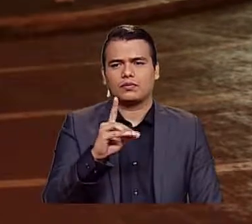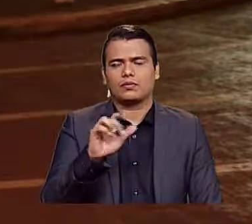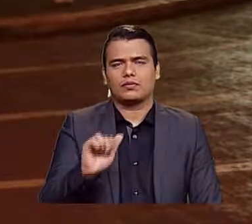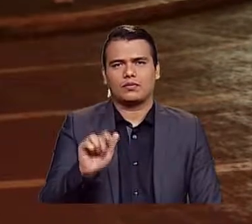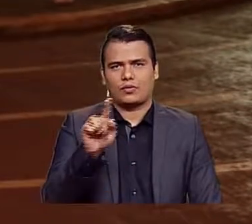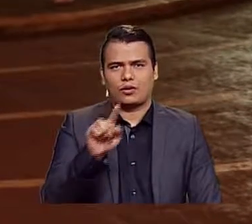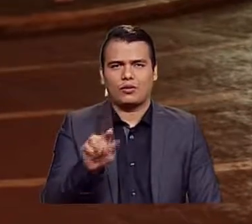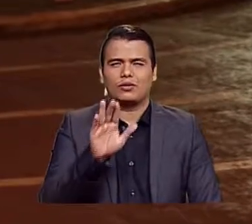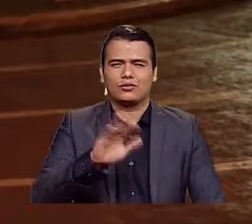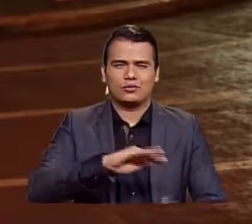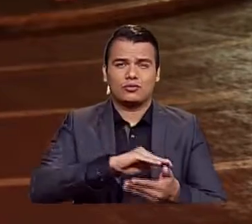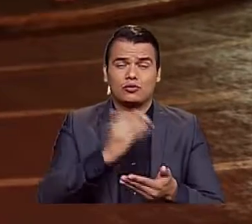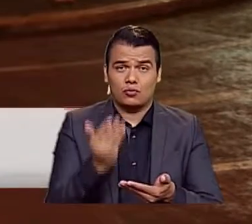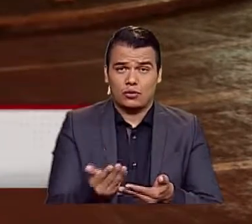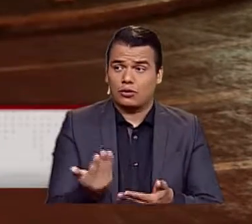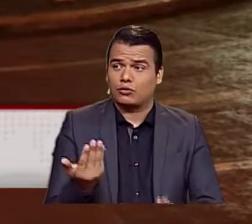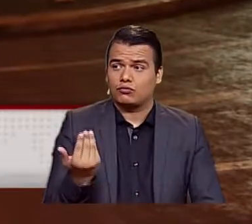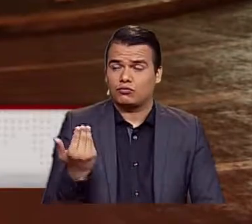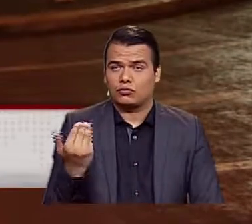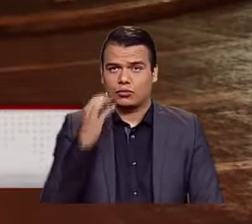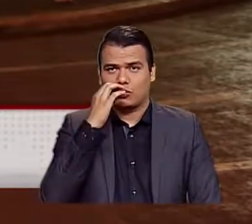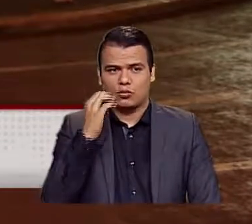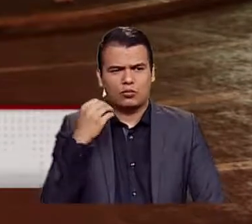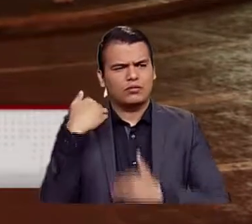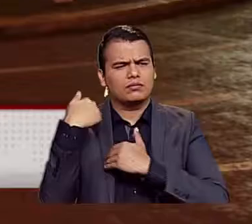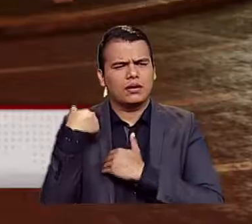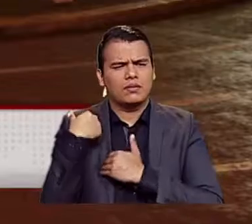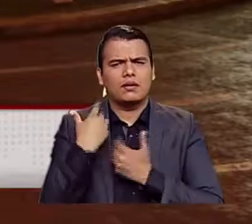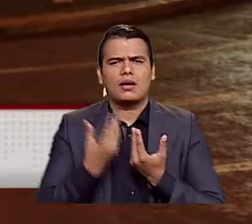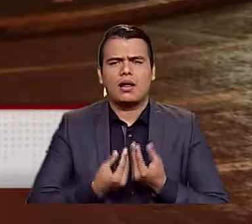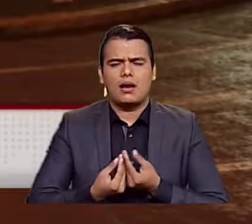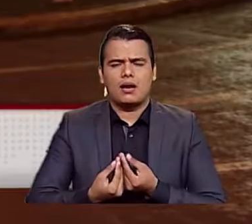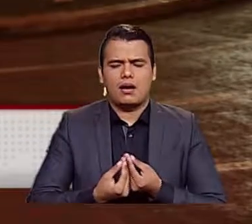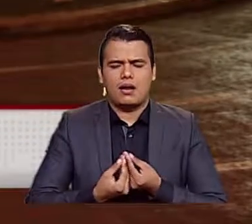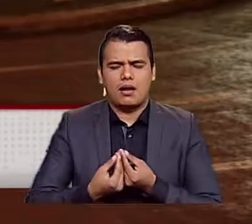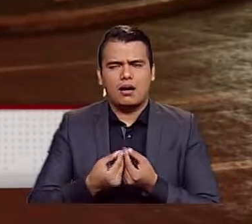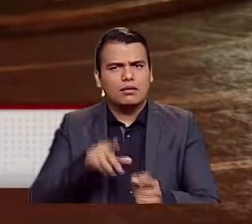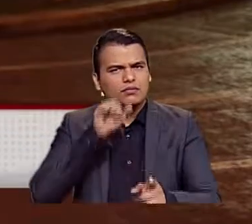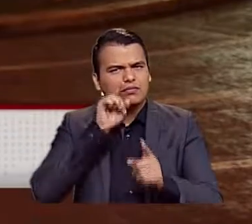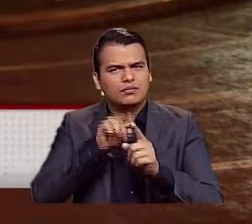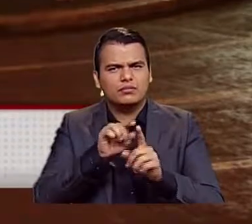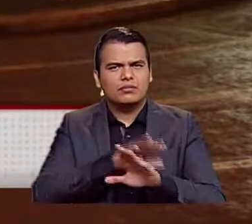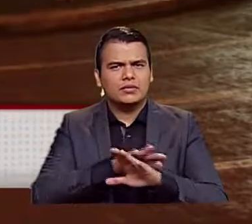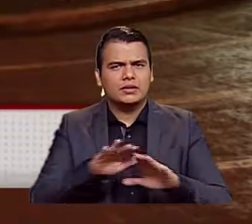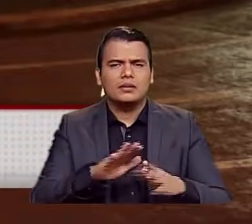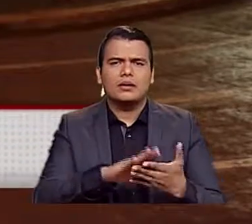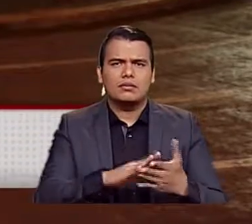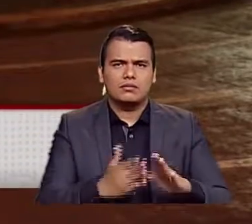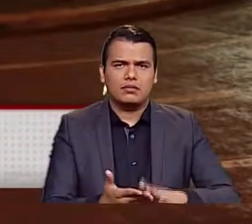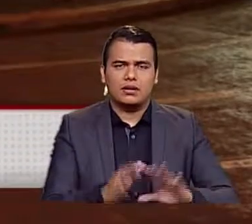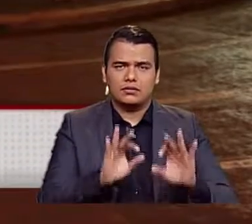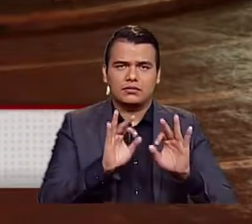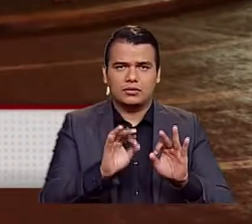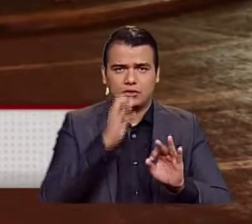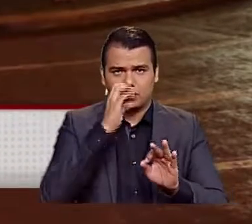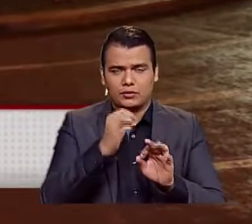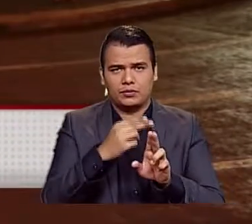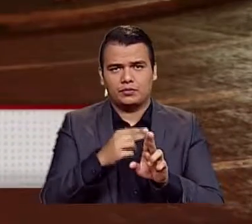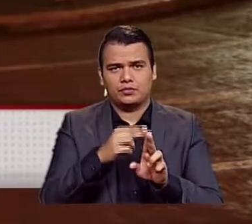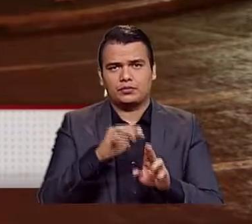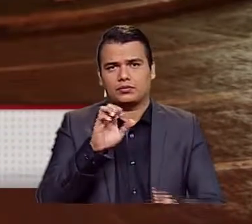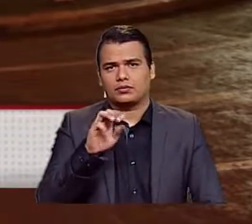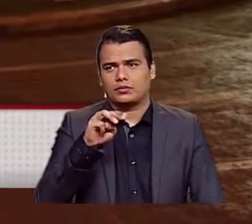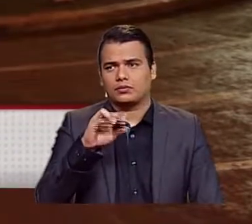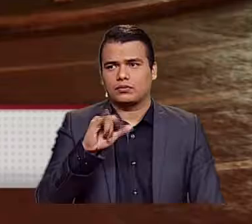su más reciente visita al departamento de Nariño, el alto consejero presidencial para la estabilización y socialización, Emilio Archila, dijo